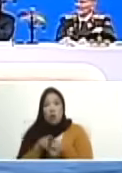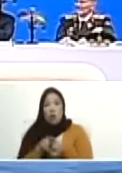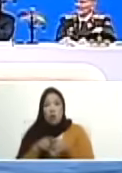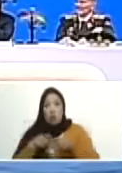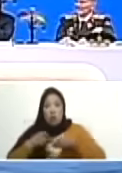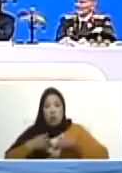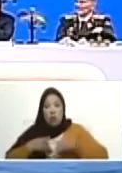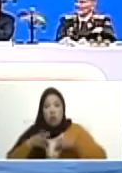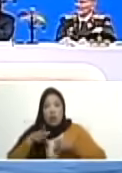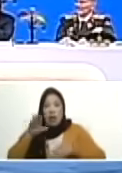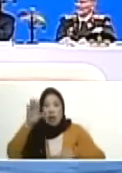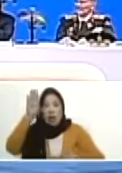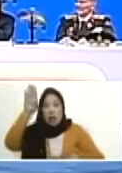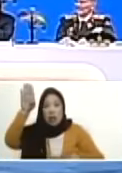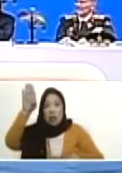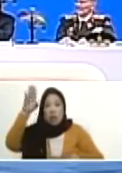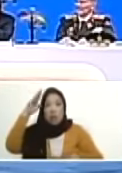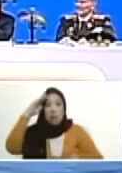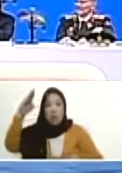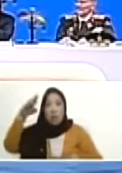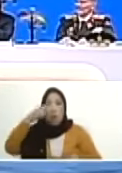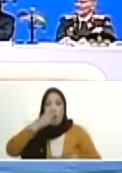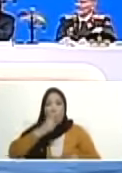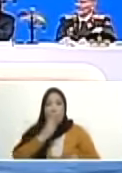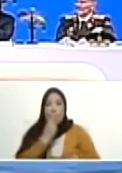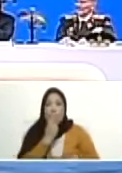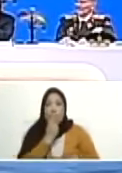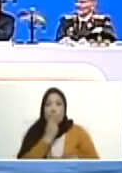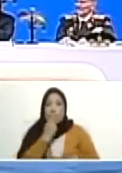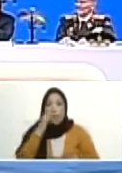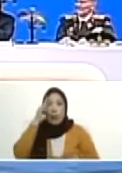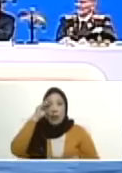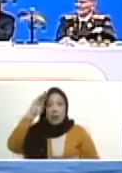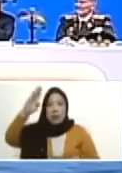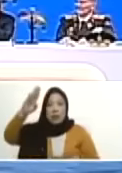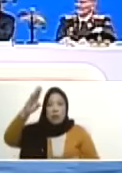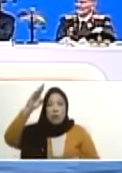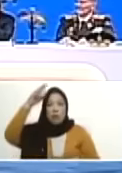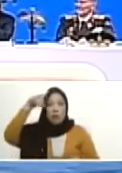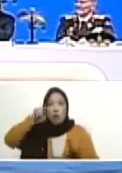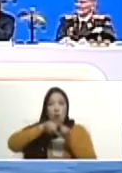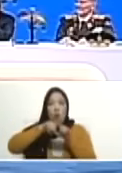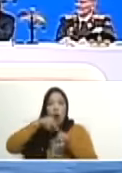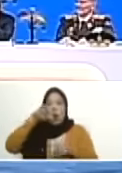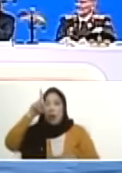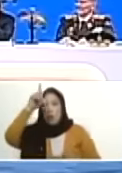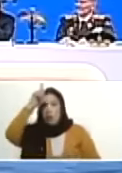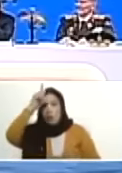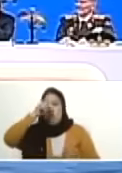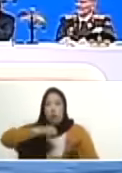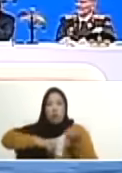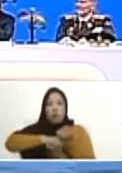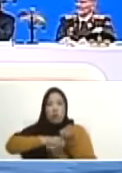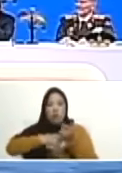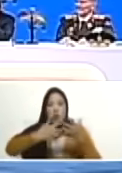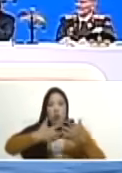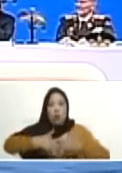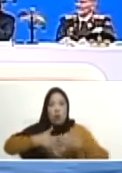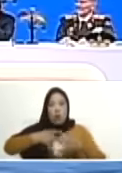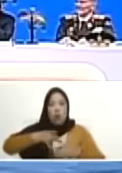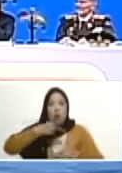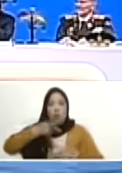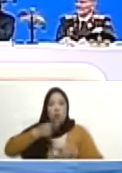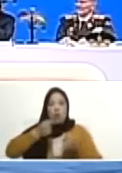fascismo surgido bajo la vista gorda y la complicidad de todos los sectores políticos